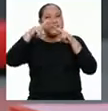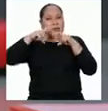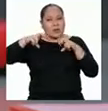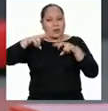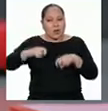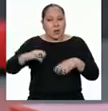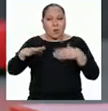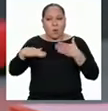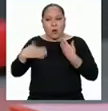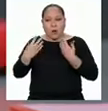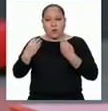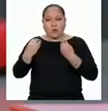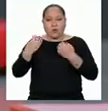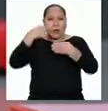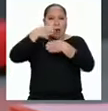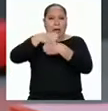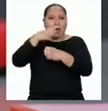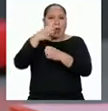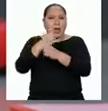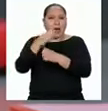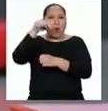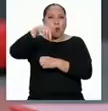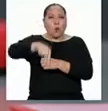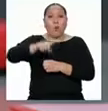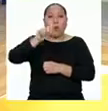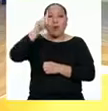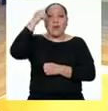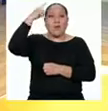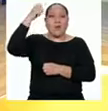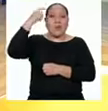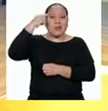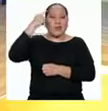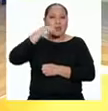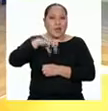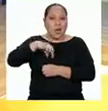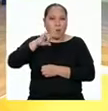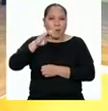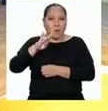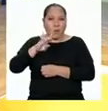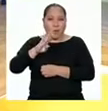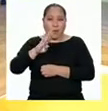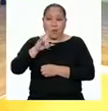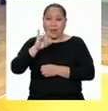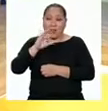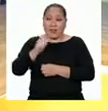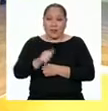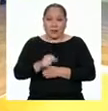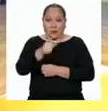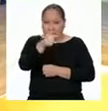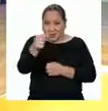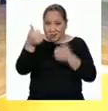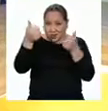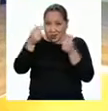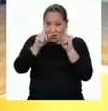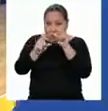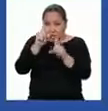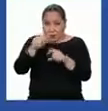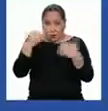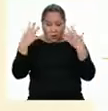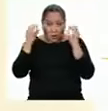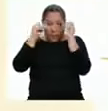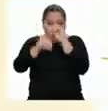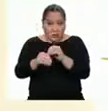se logra la creación de una política pública? ¿A ustedes cómo les fue? ¿Aplicaron la encuesta que